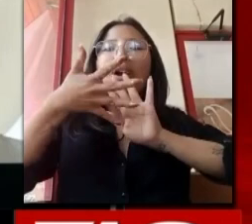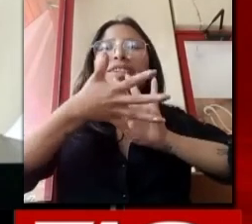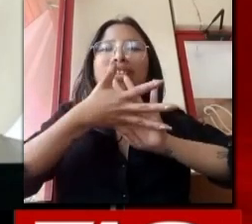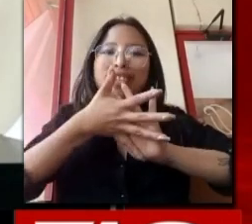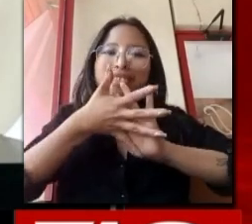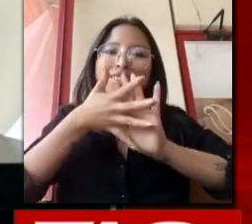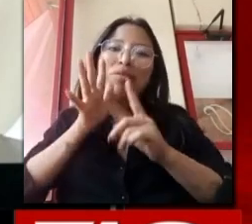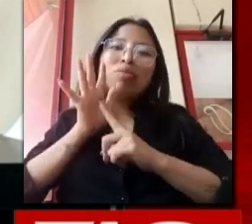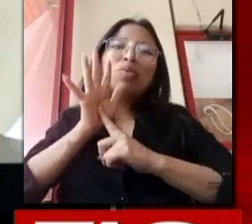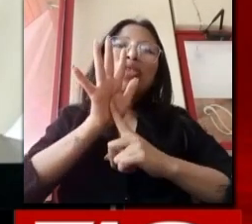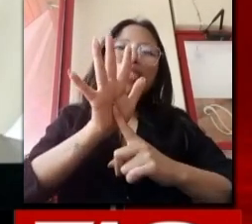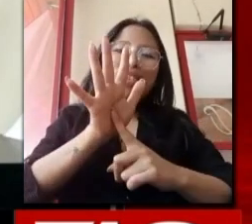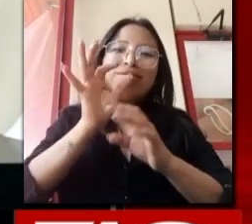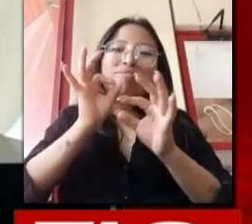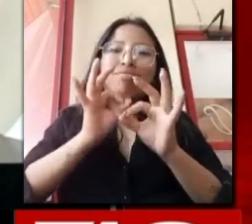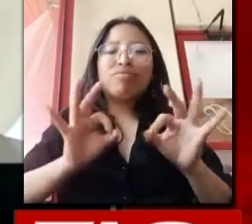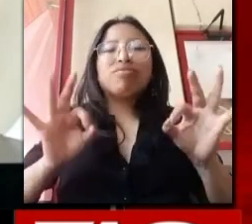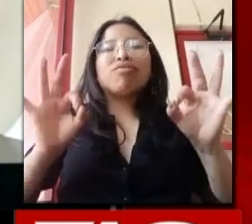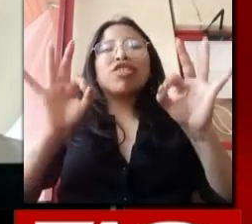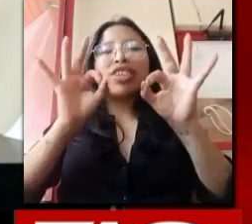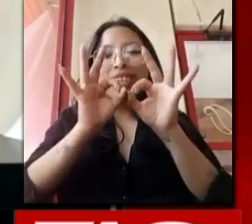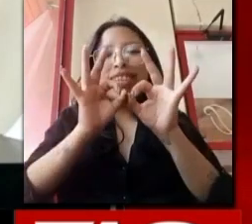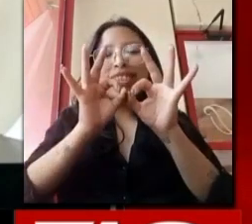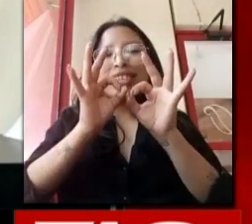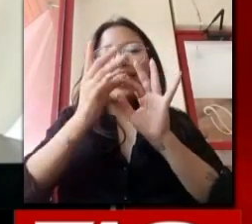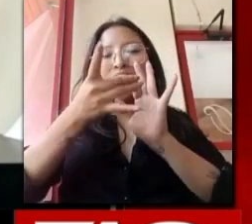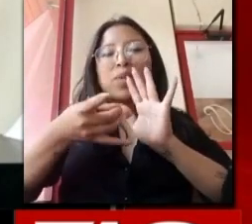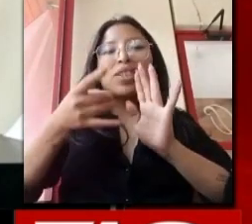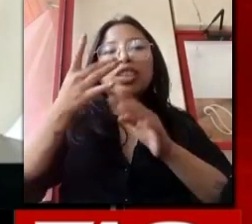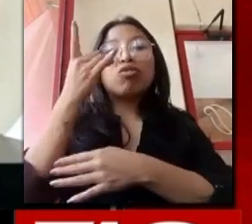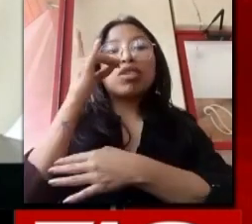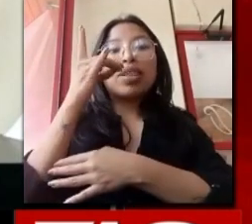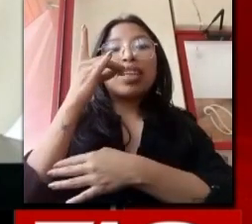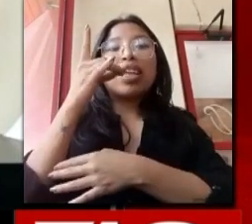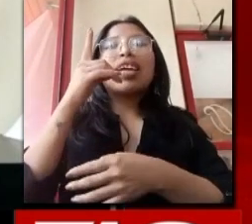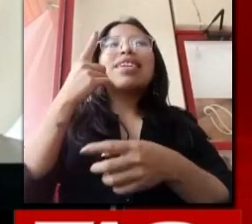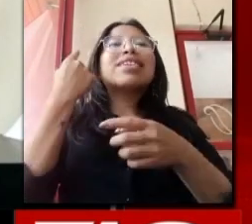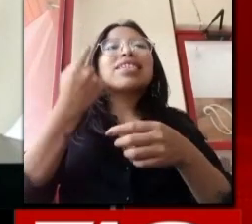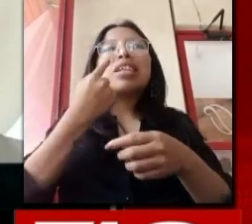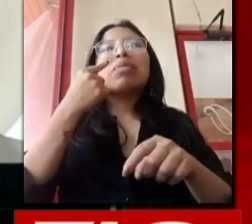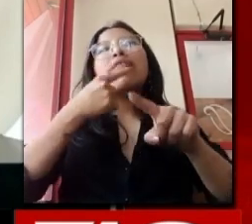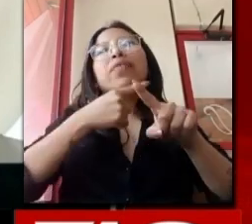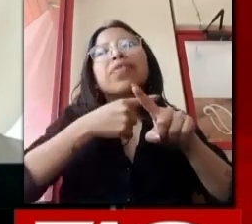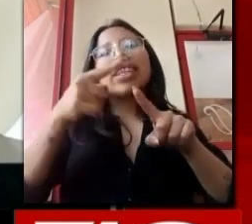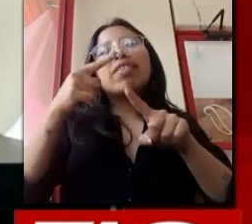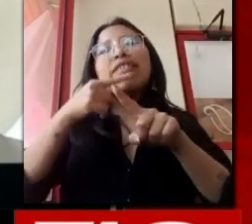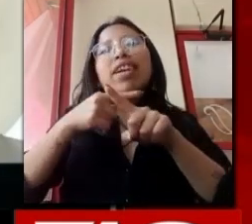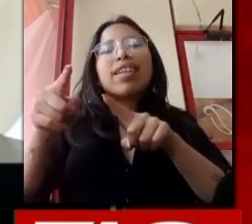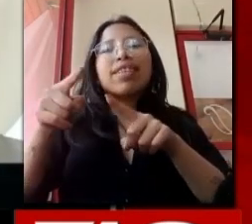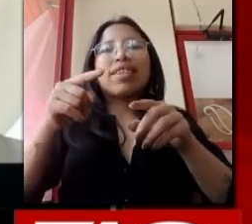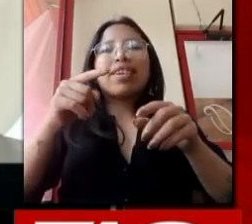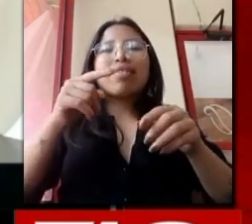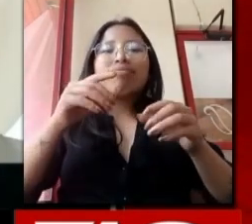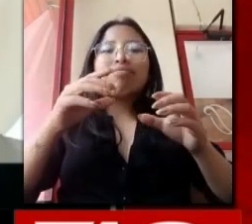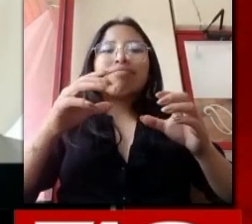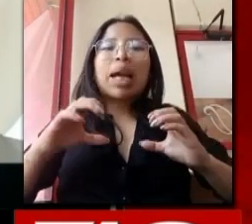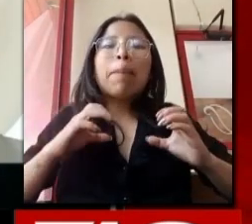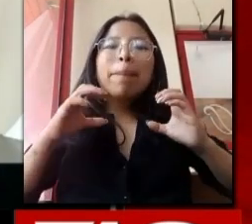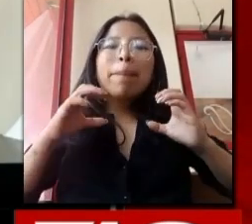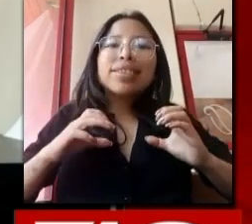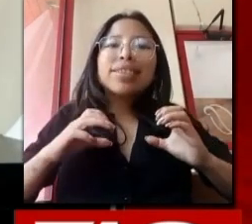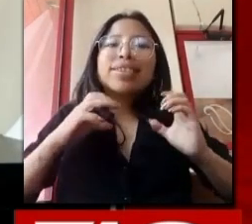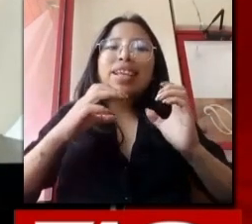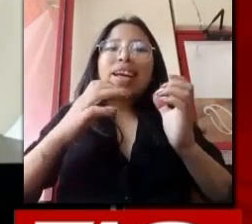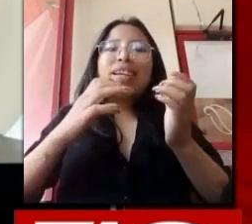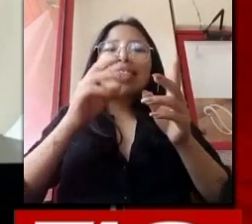señas boliviana, ¿no? Claro. También va a haber diferentes talentos, ¿no? Con estudiantes, ¿no? Y